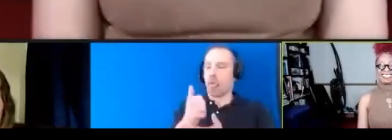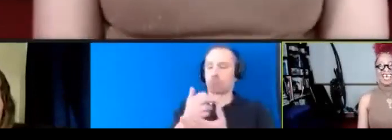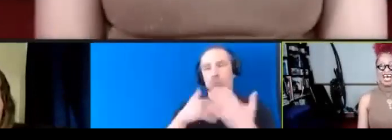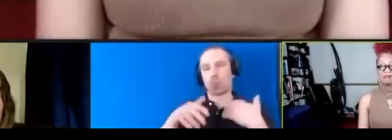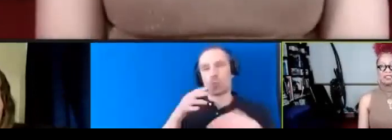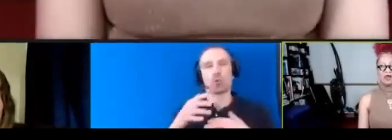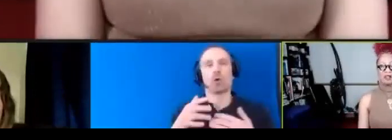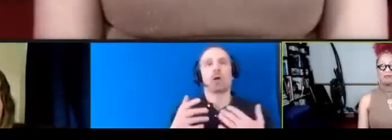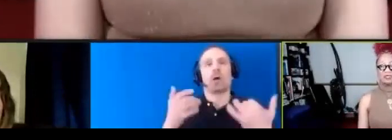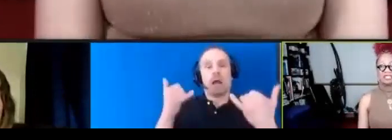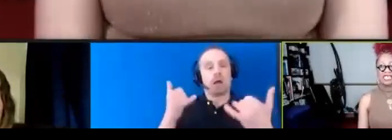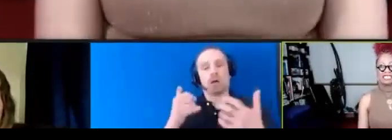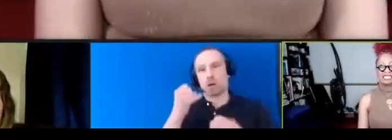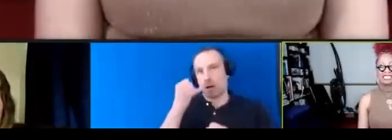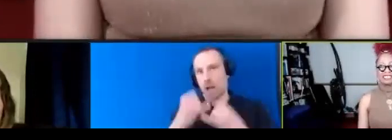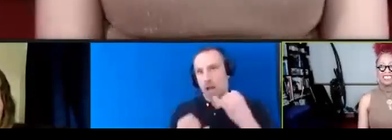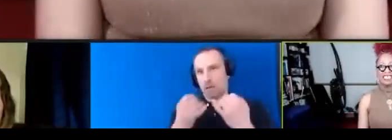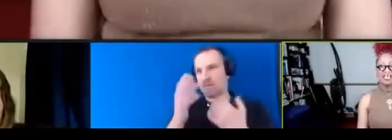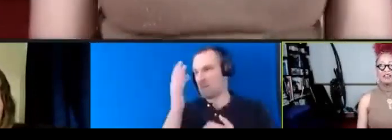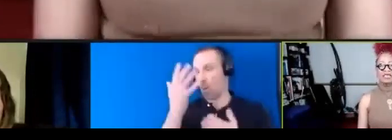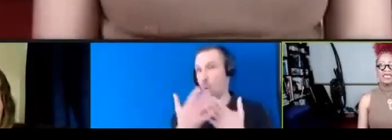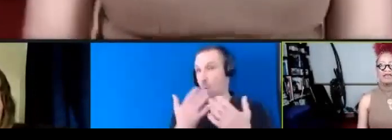puedes poner en tus manos a tu corazón